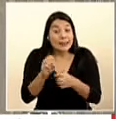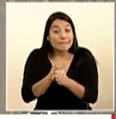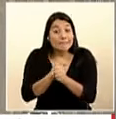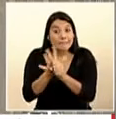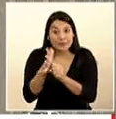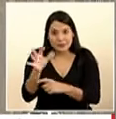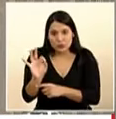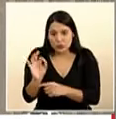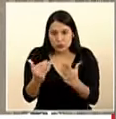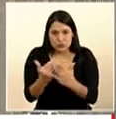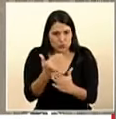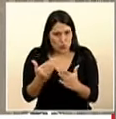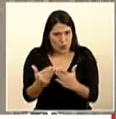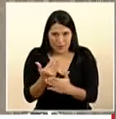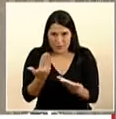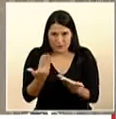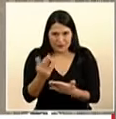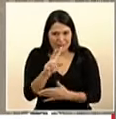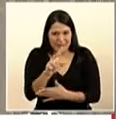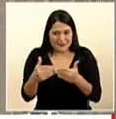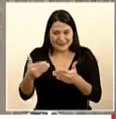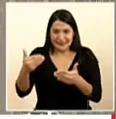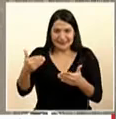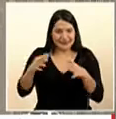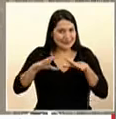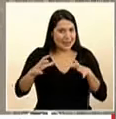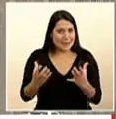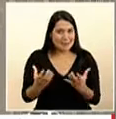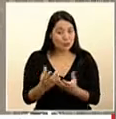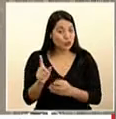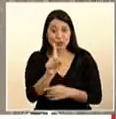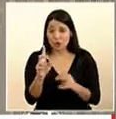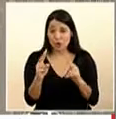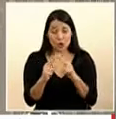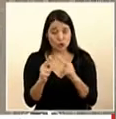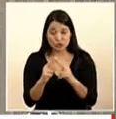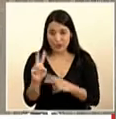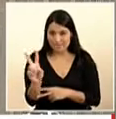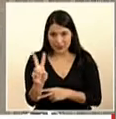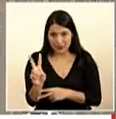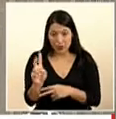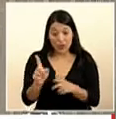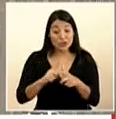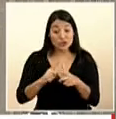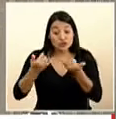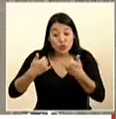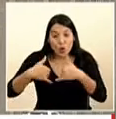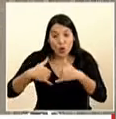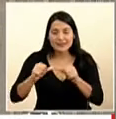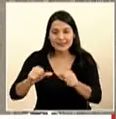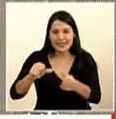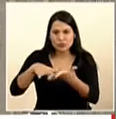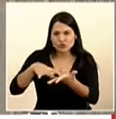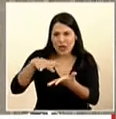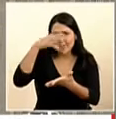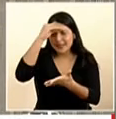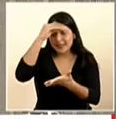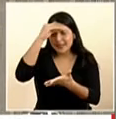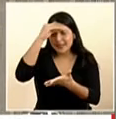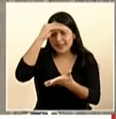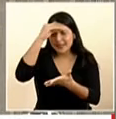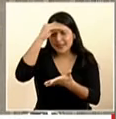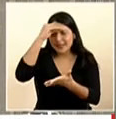así que está aprendiendo sé sobre los detalles en cuanto a la biología del virus el método de transmisión cuáles son las mejores